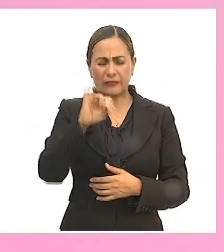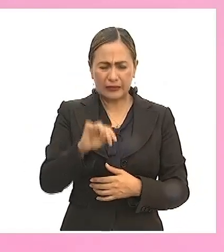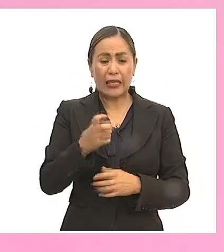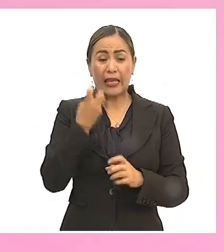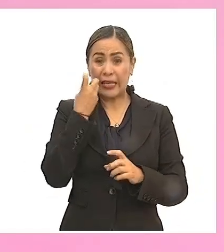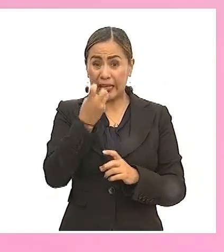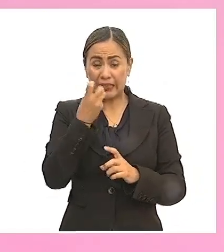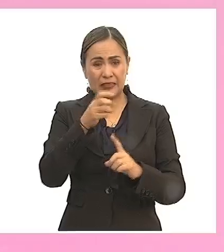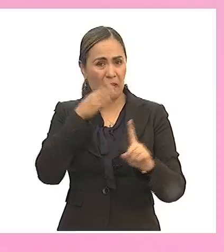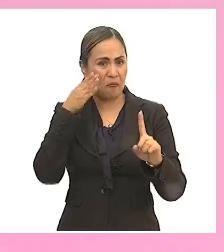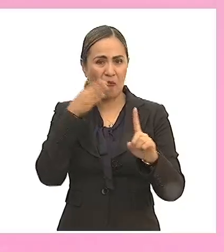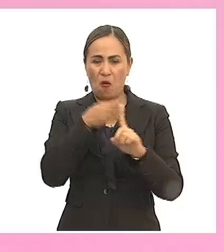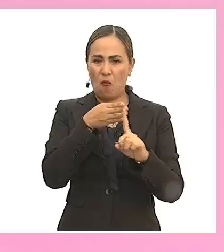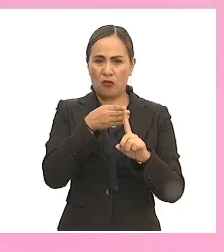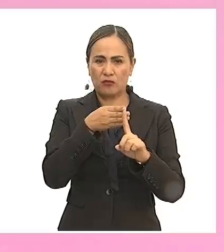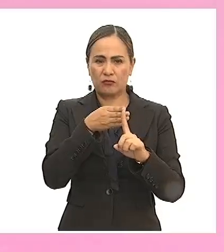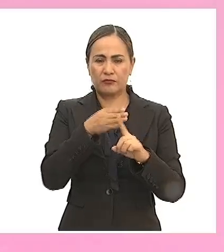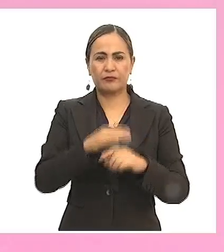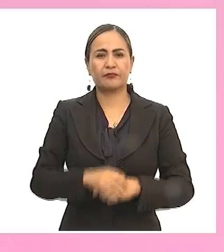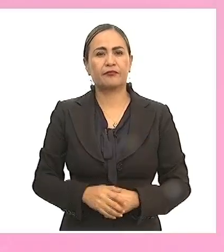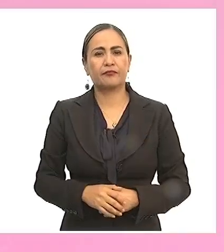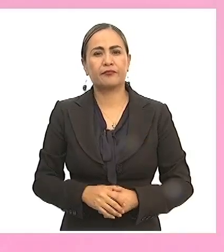también de